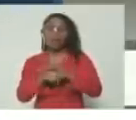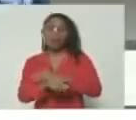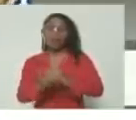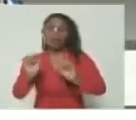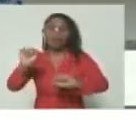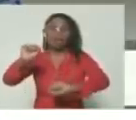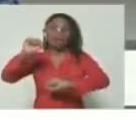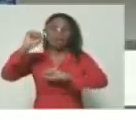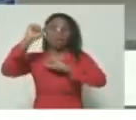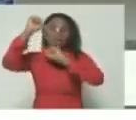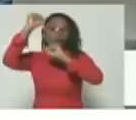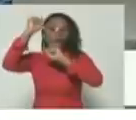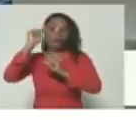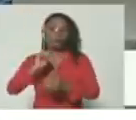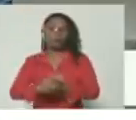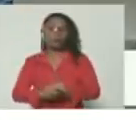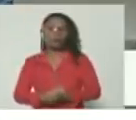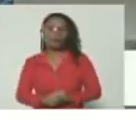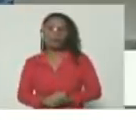triunfal de